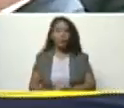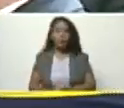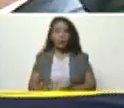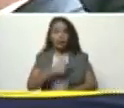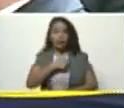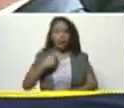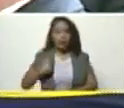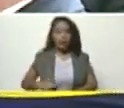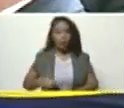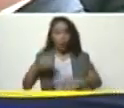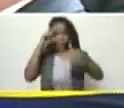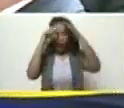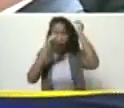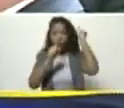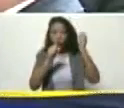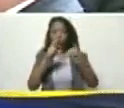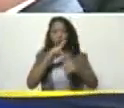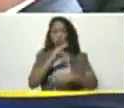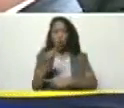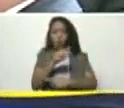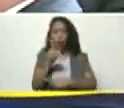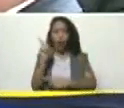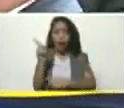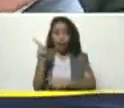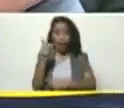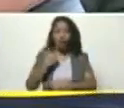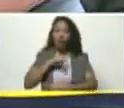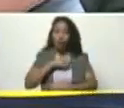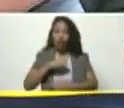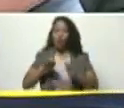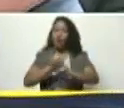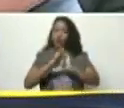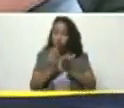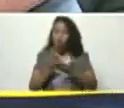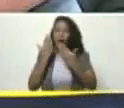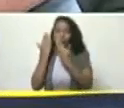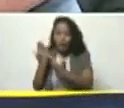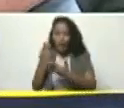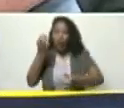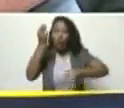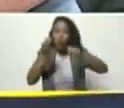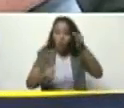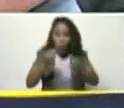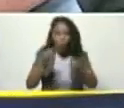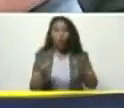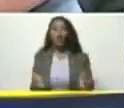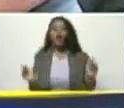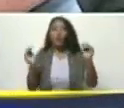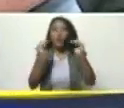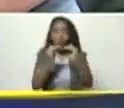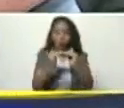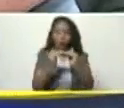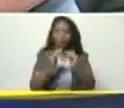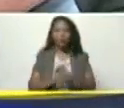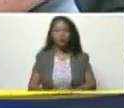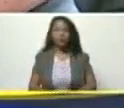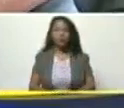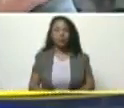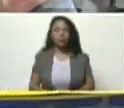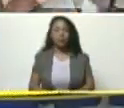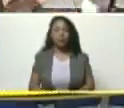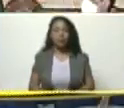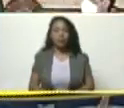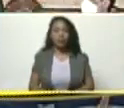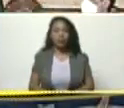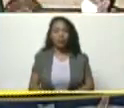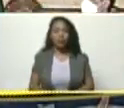chino. Ese es nuestro mundo, el mundo justo, multipolar, igualitario.